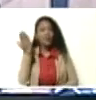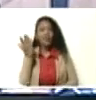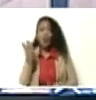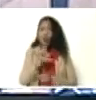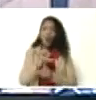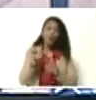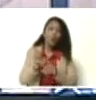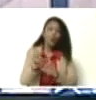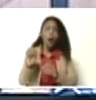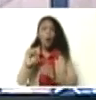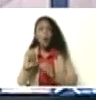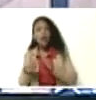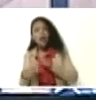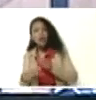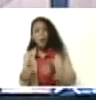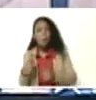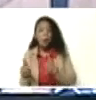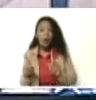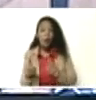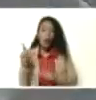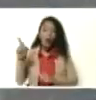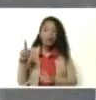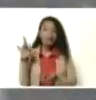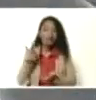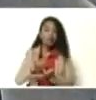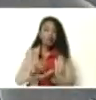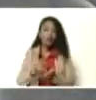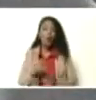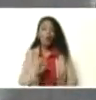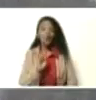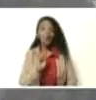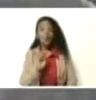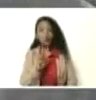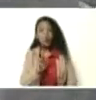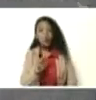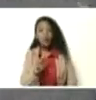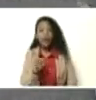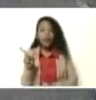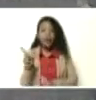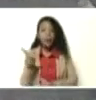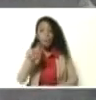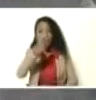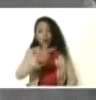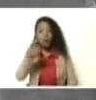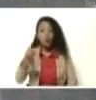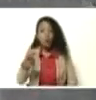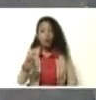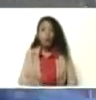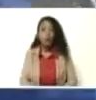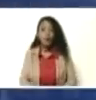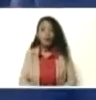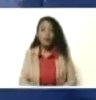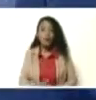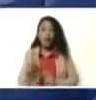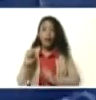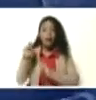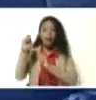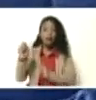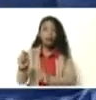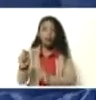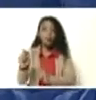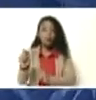cultura que de recreación, pero está presidida por nada más y nada menos que el heredero de Aquiles